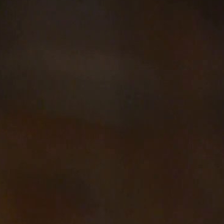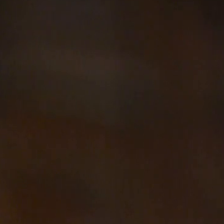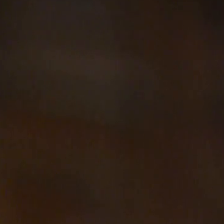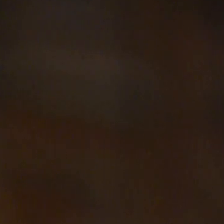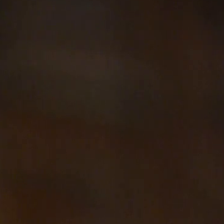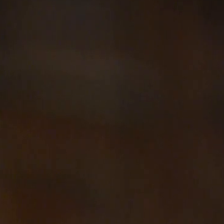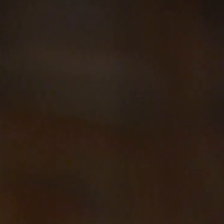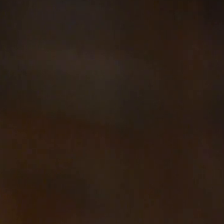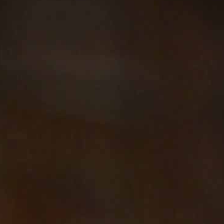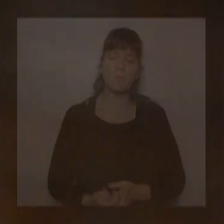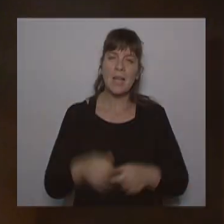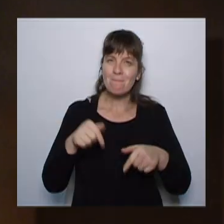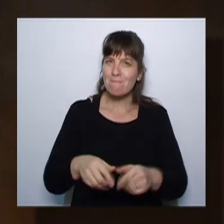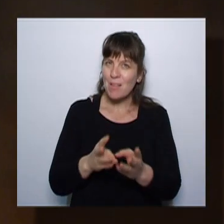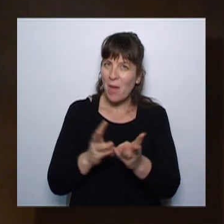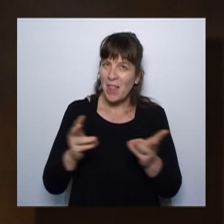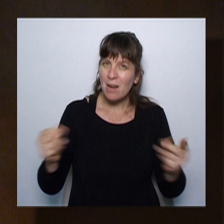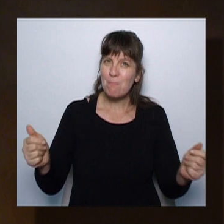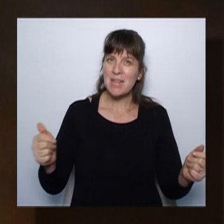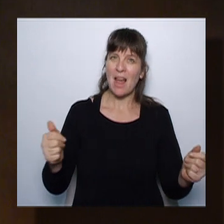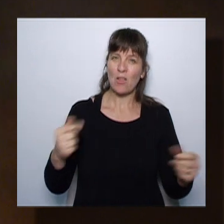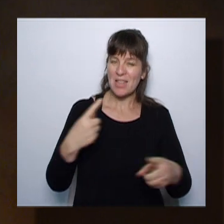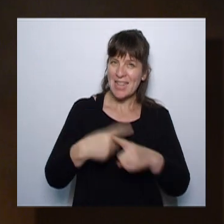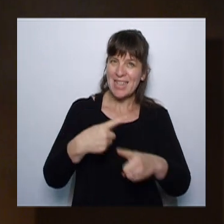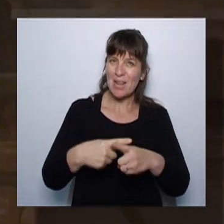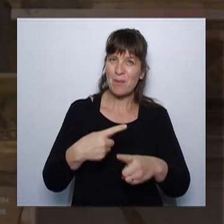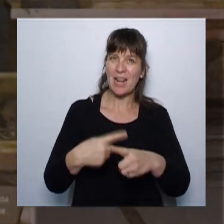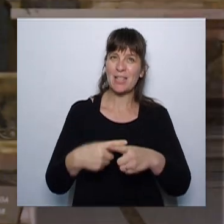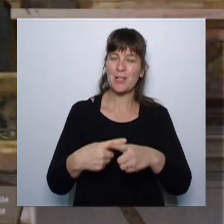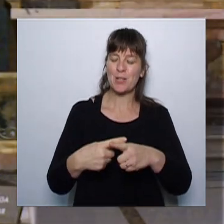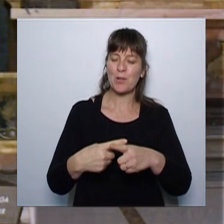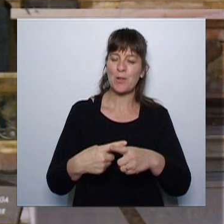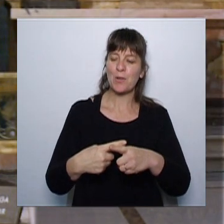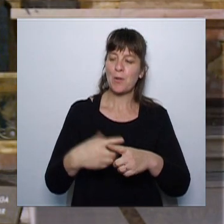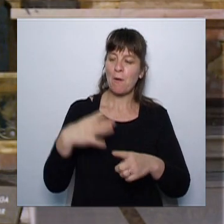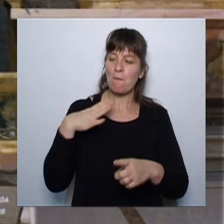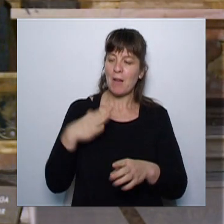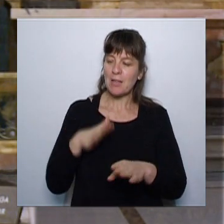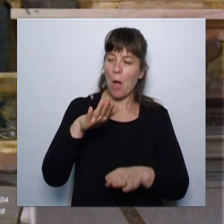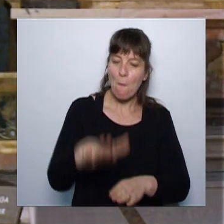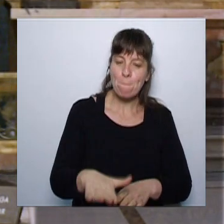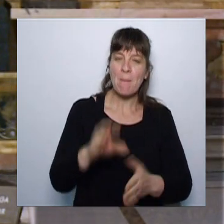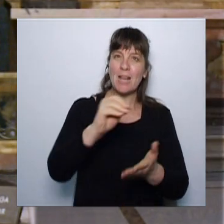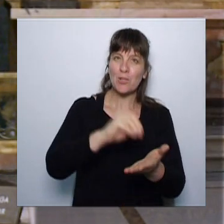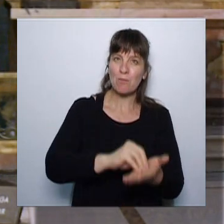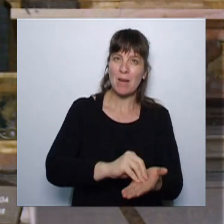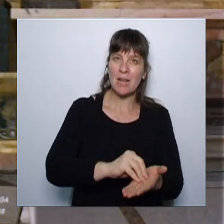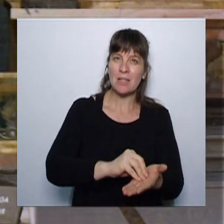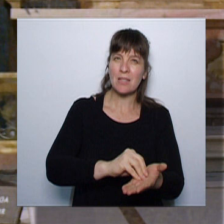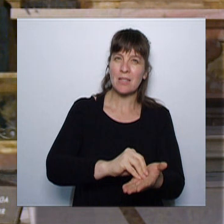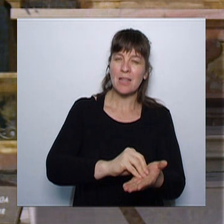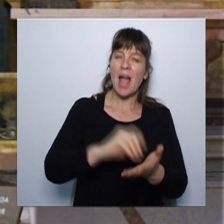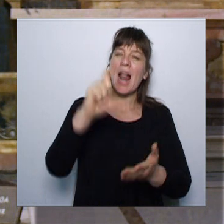se va culminando en esta celebración falta todavía un paso más el